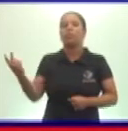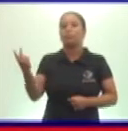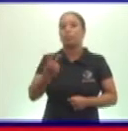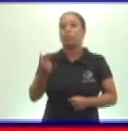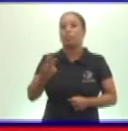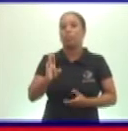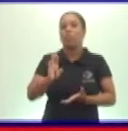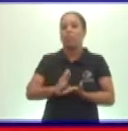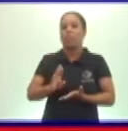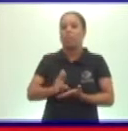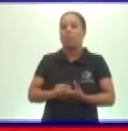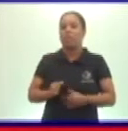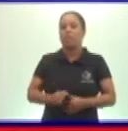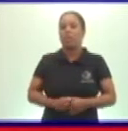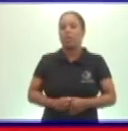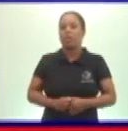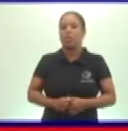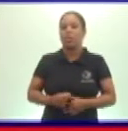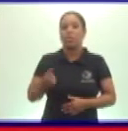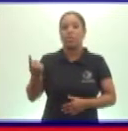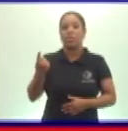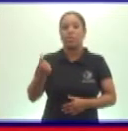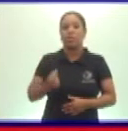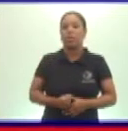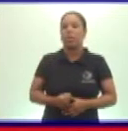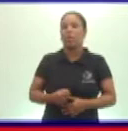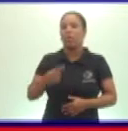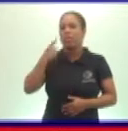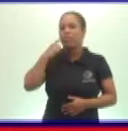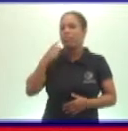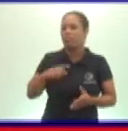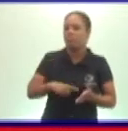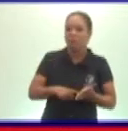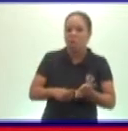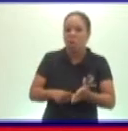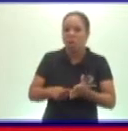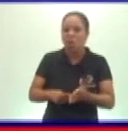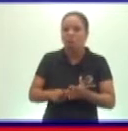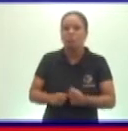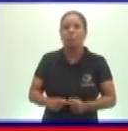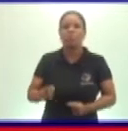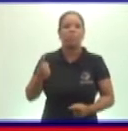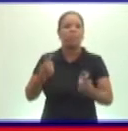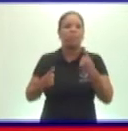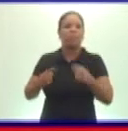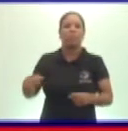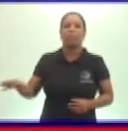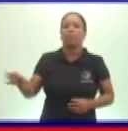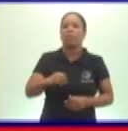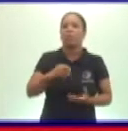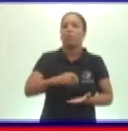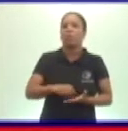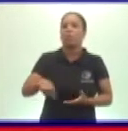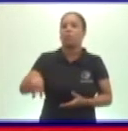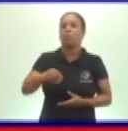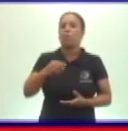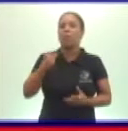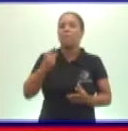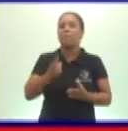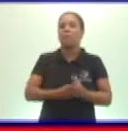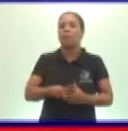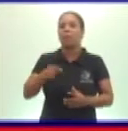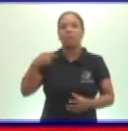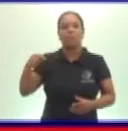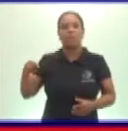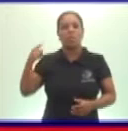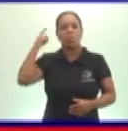Uno, el texto de consulta. Ubíquese en cualquier elemento general donde usted, para abordar un conocimiento,